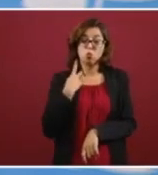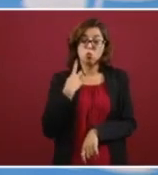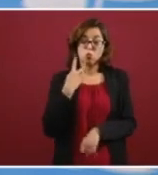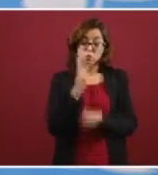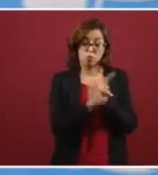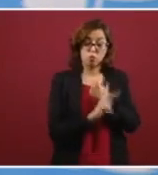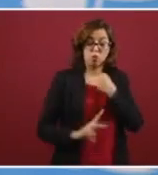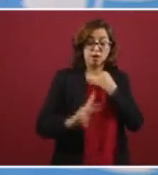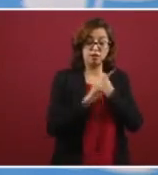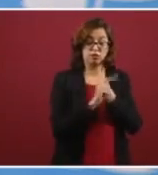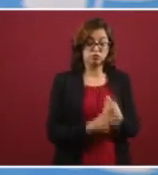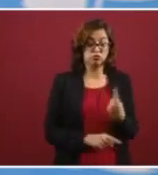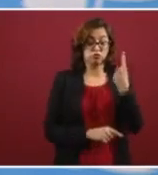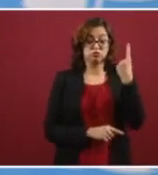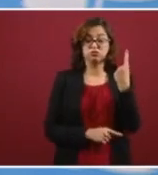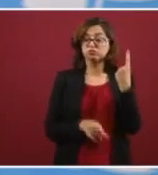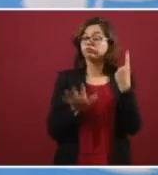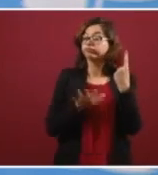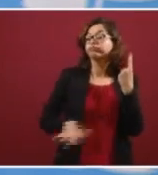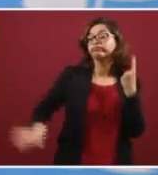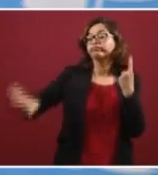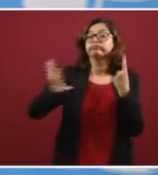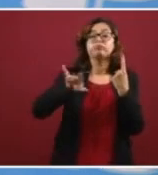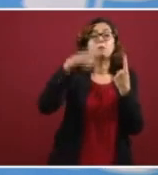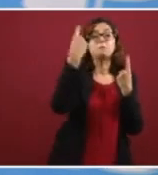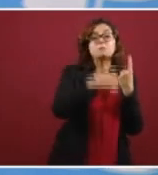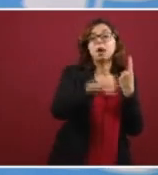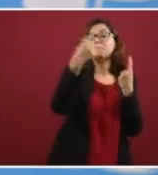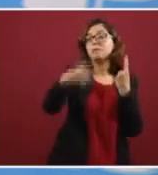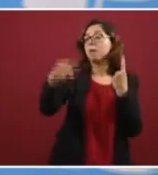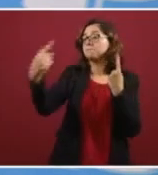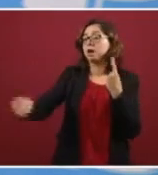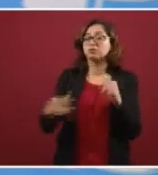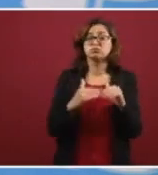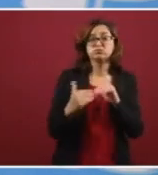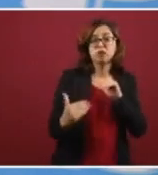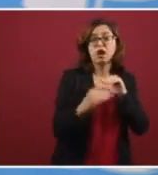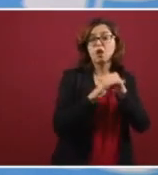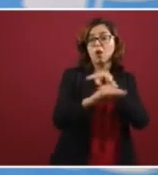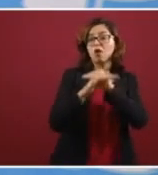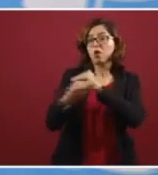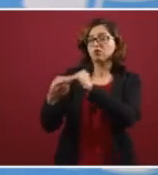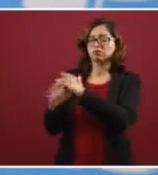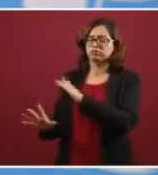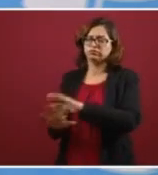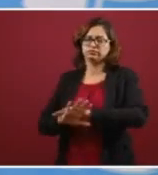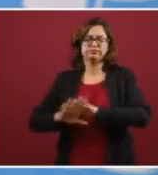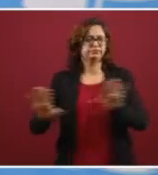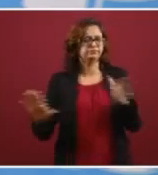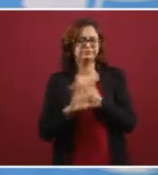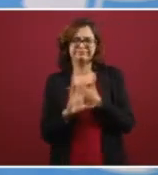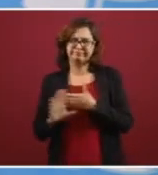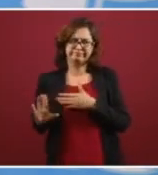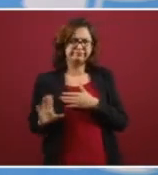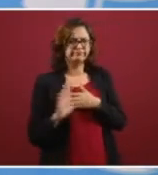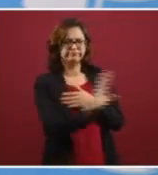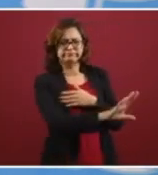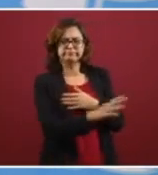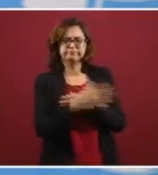una agenda para todos los pueblos, para todos los países. Y rechazar